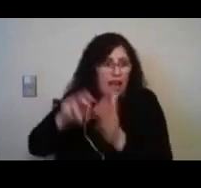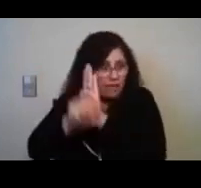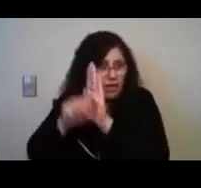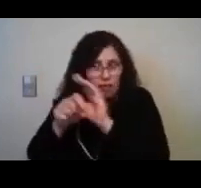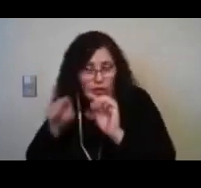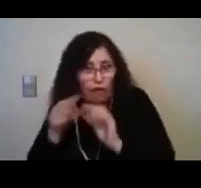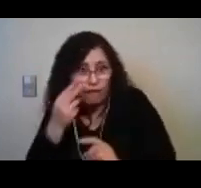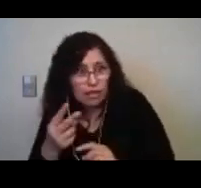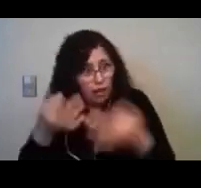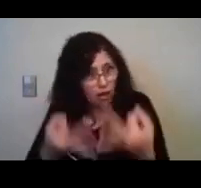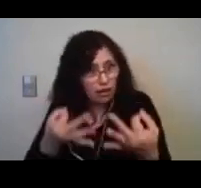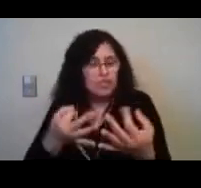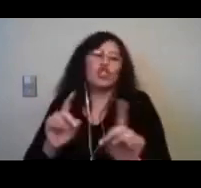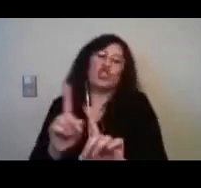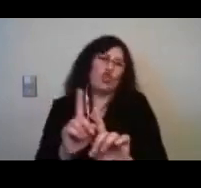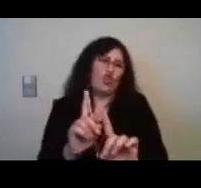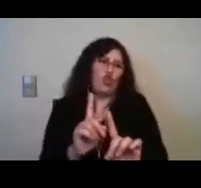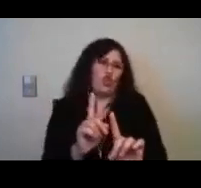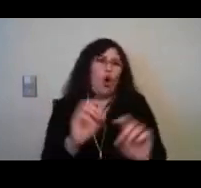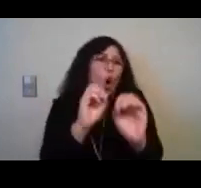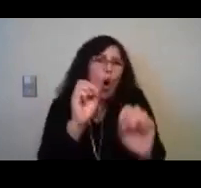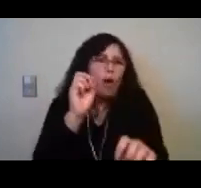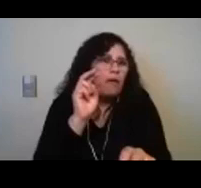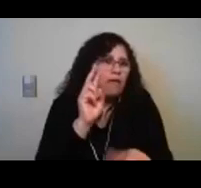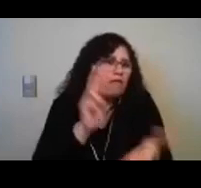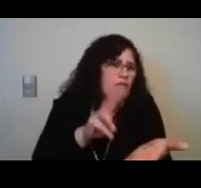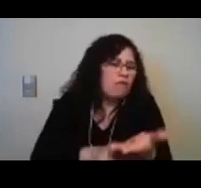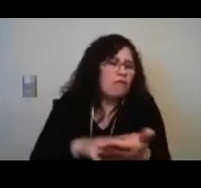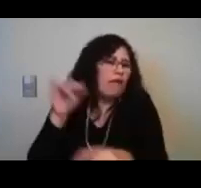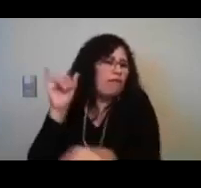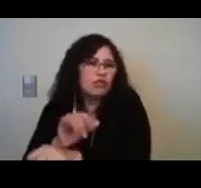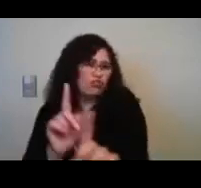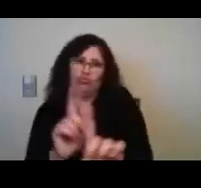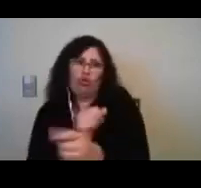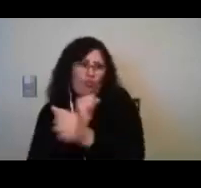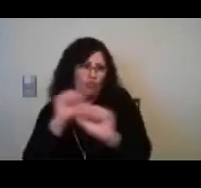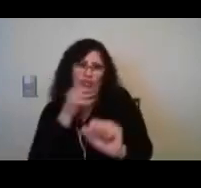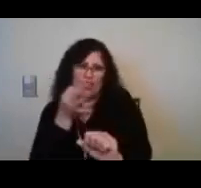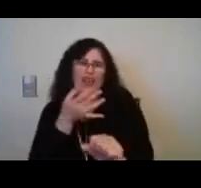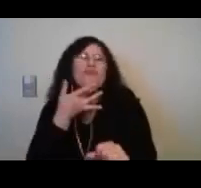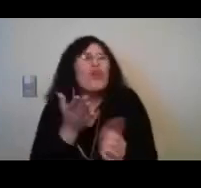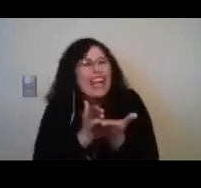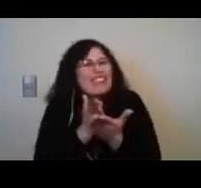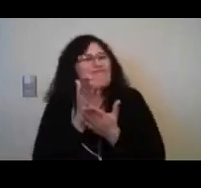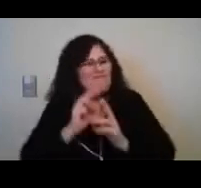que, o remito lo que los estudios clínicos han demostrado, pero aún se están haciendo los estudios recientes,